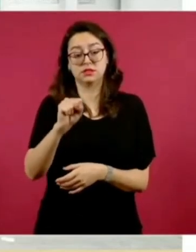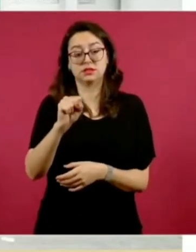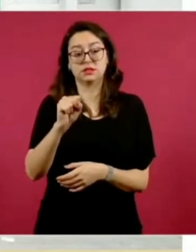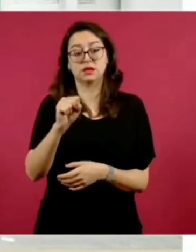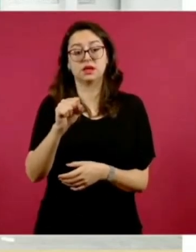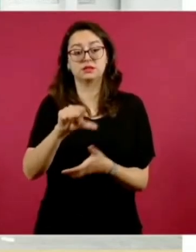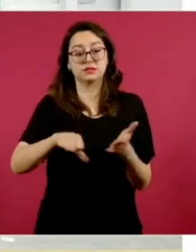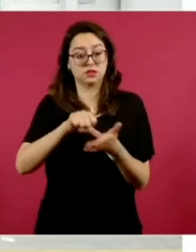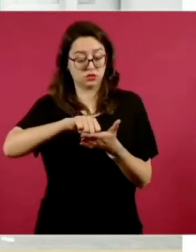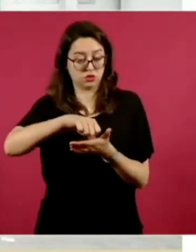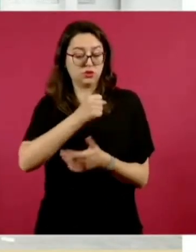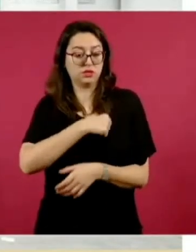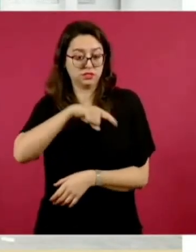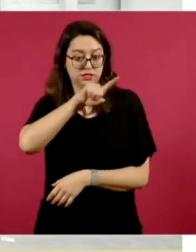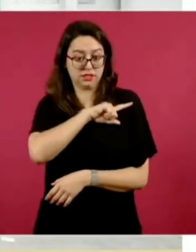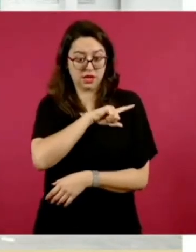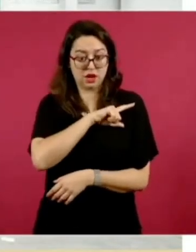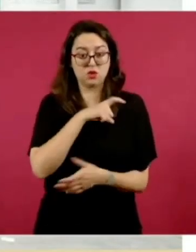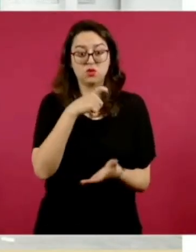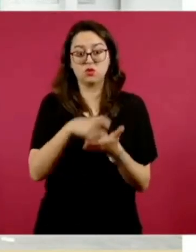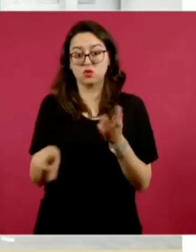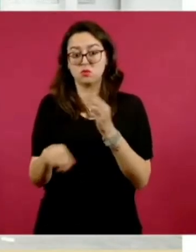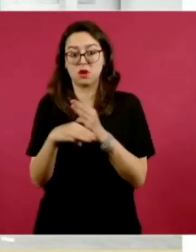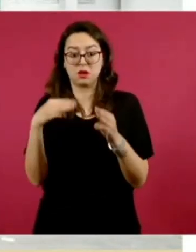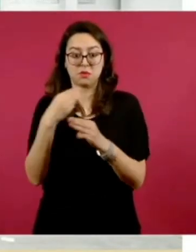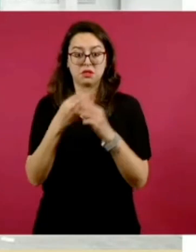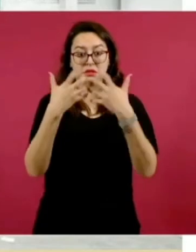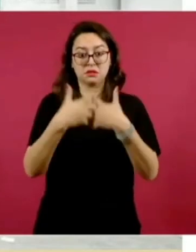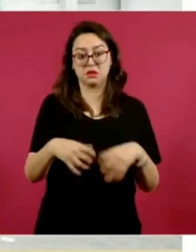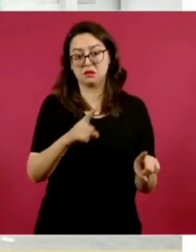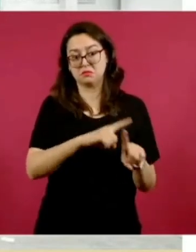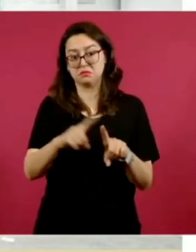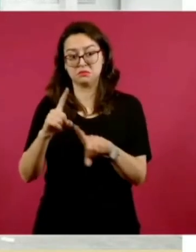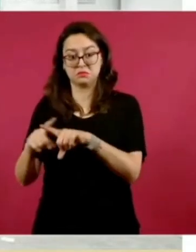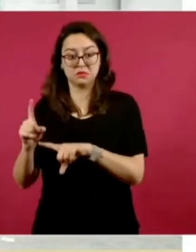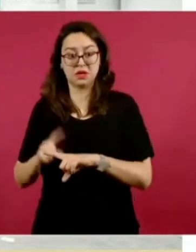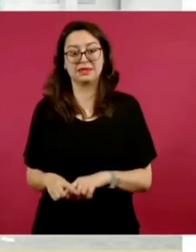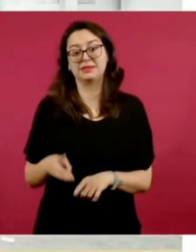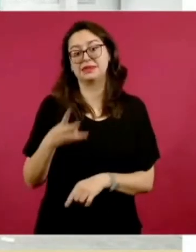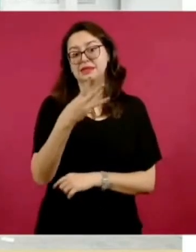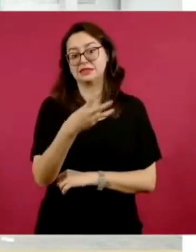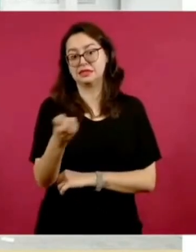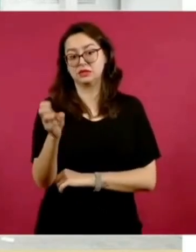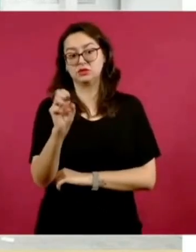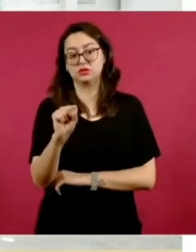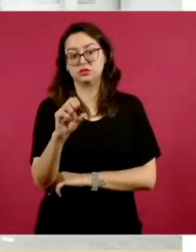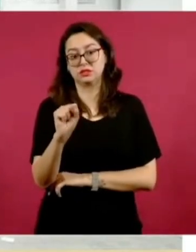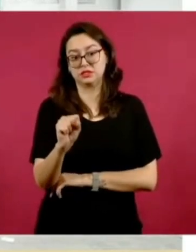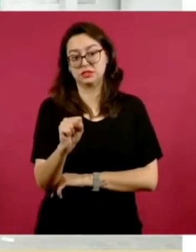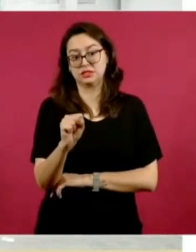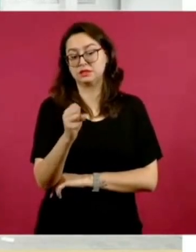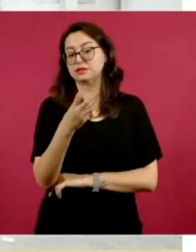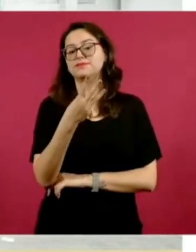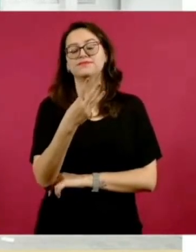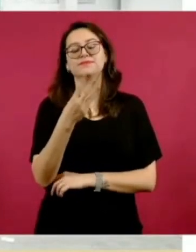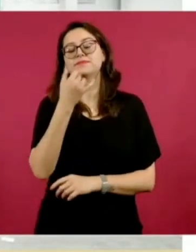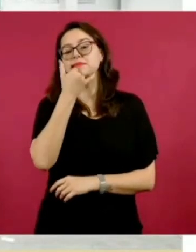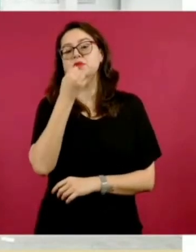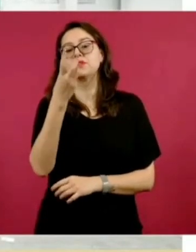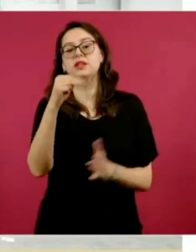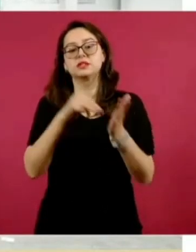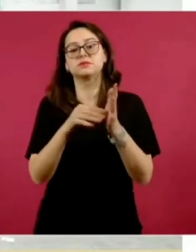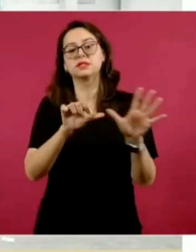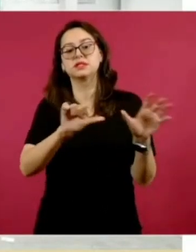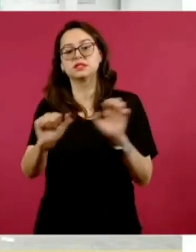de 3,646 equipos médicos. La foto que vemos es el centro de salud que está en la central